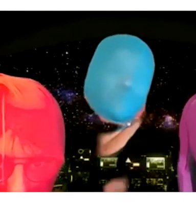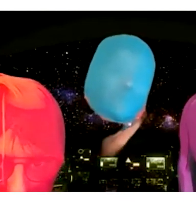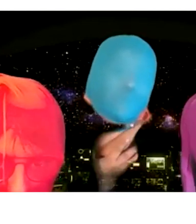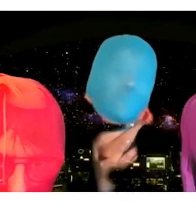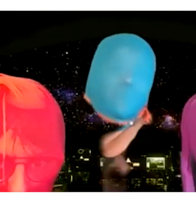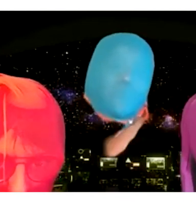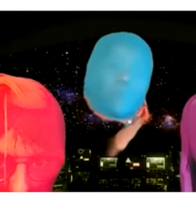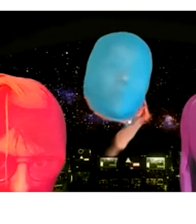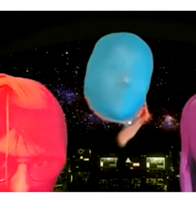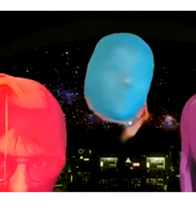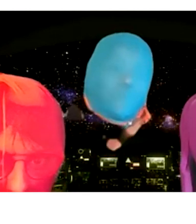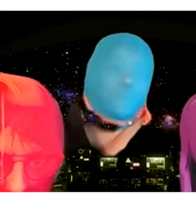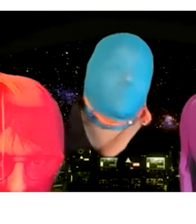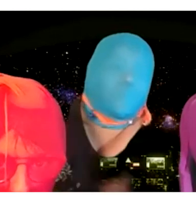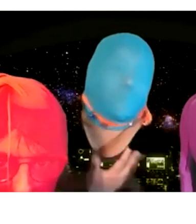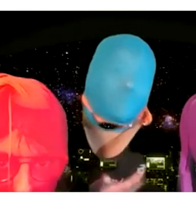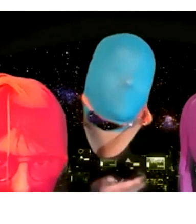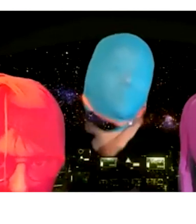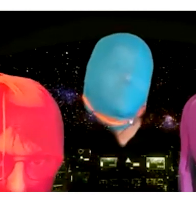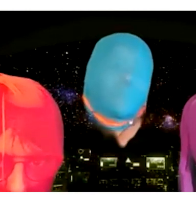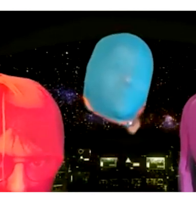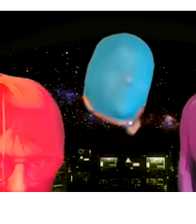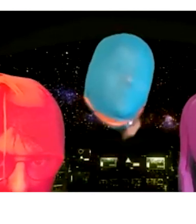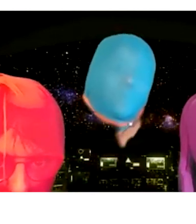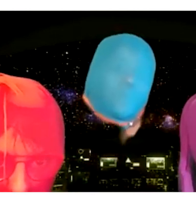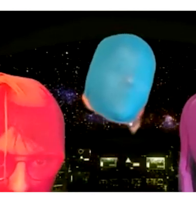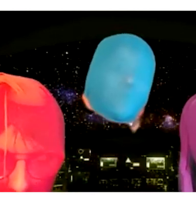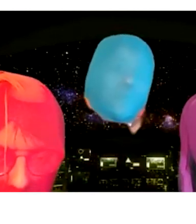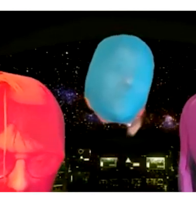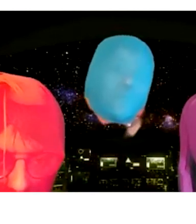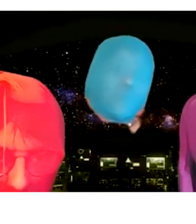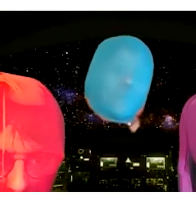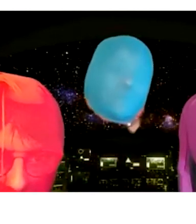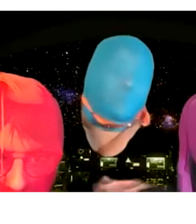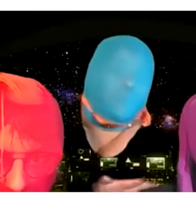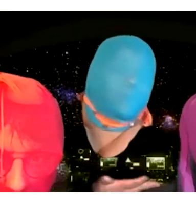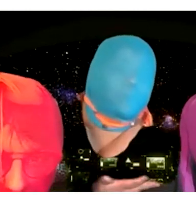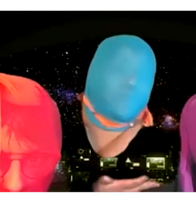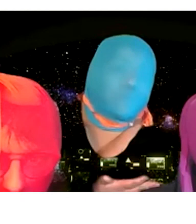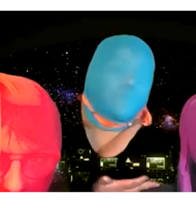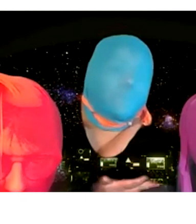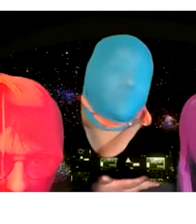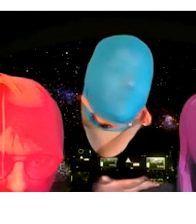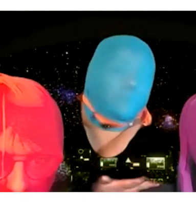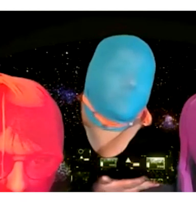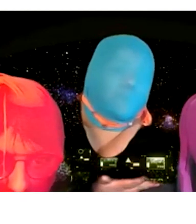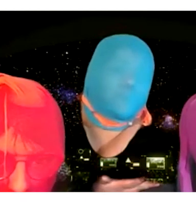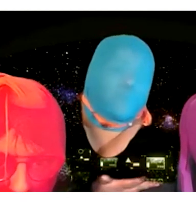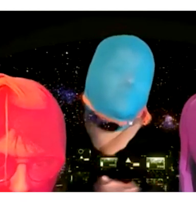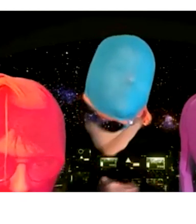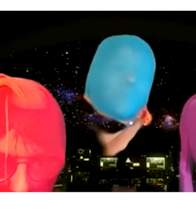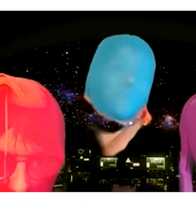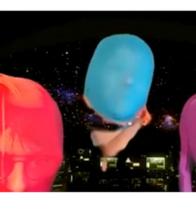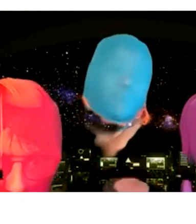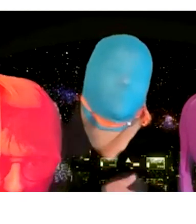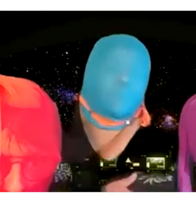y donde sabemos que no corremos riesgo, pues que prestemos nuestra voz, ¿no?, para las causas justas, porque hay muchas